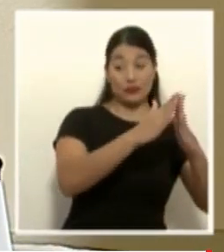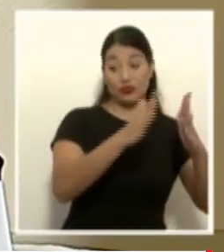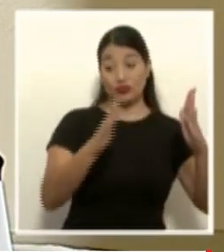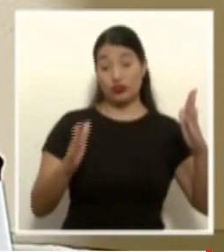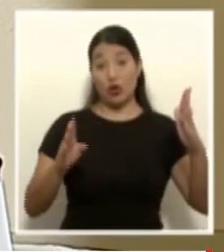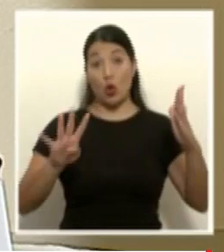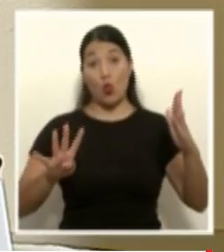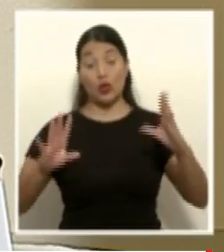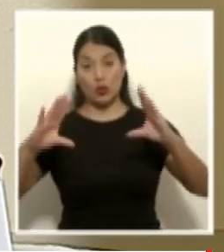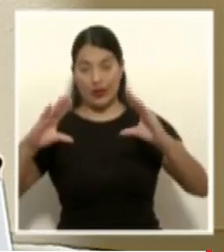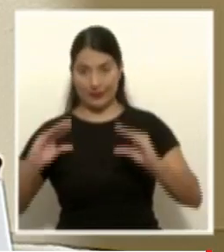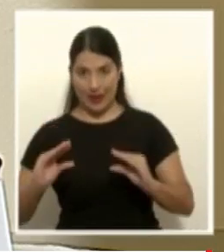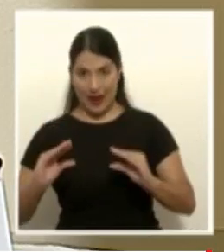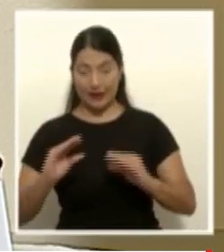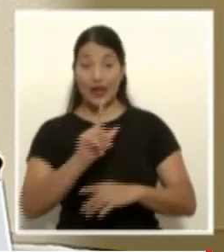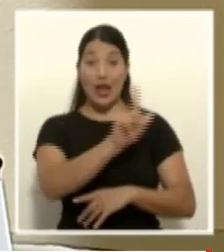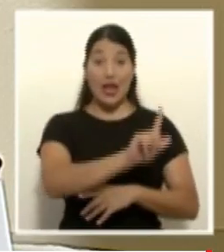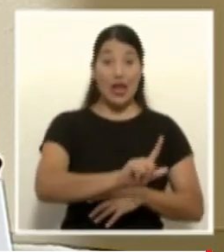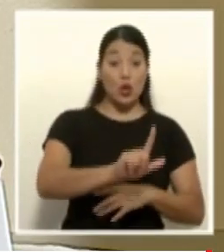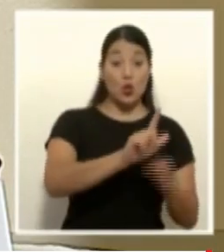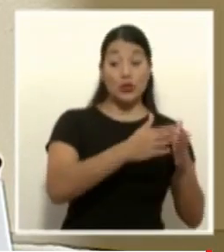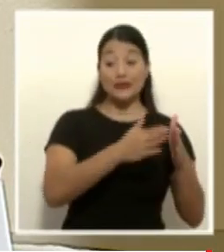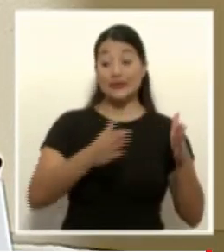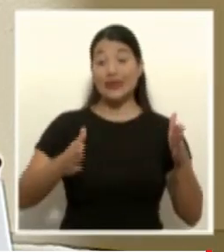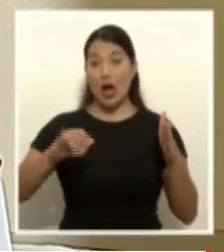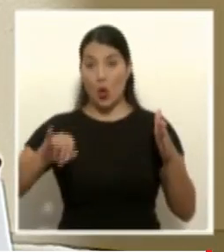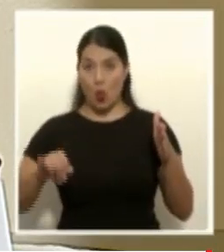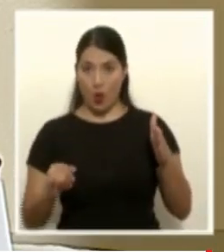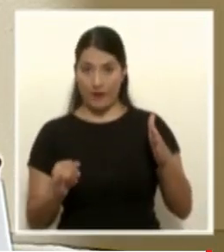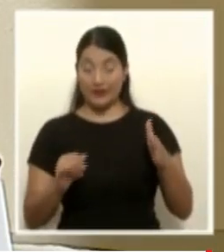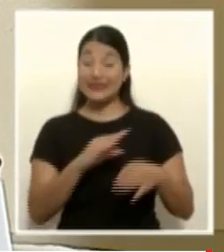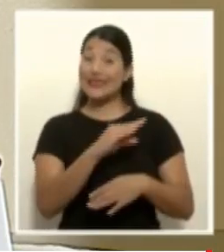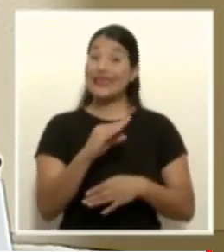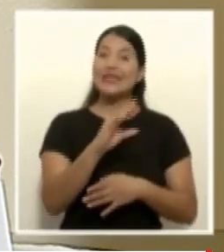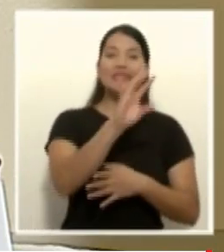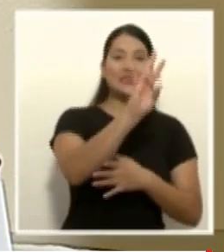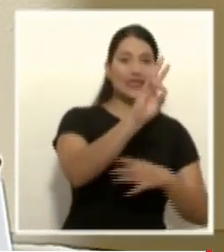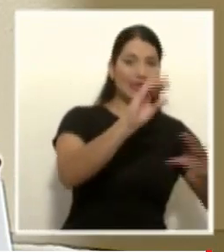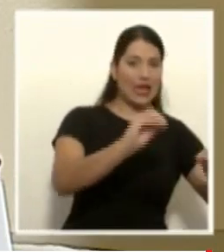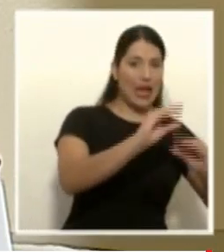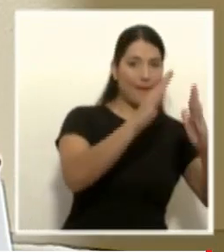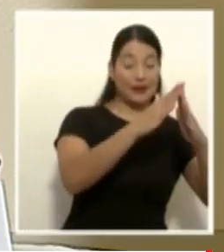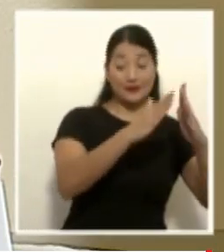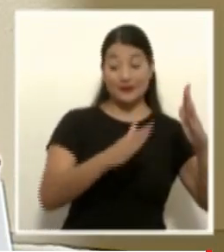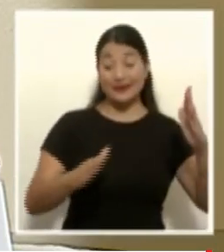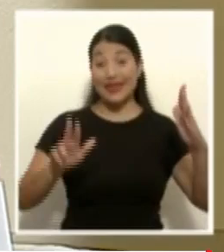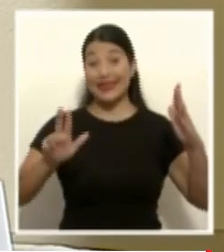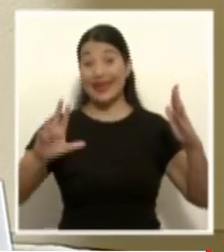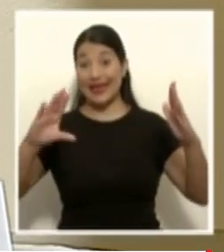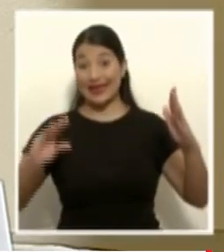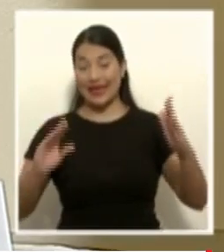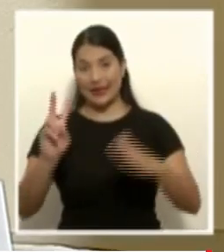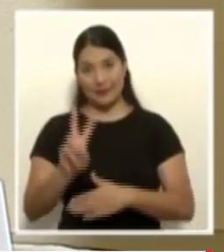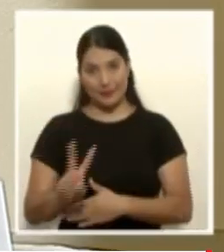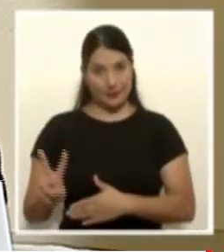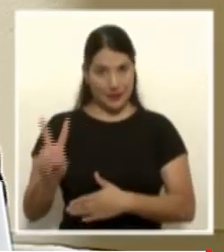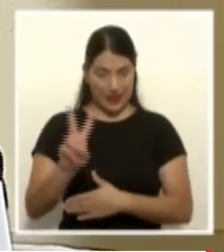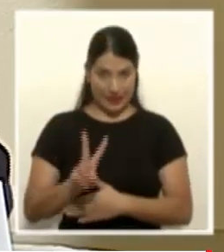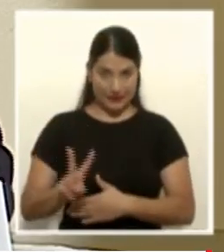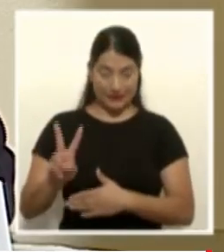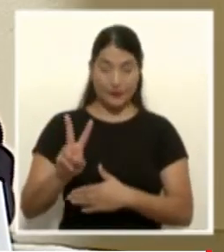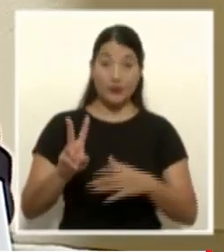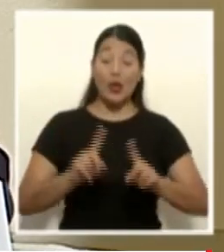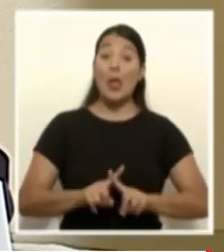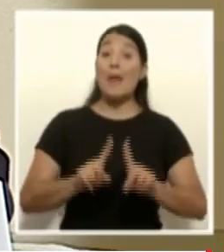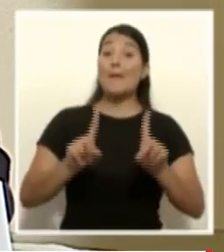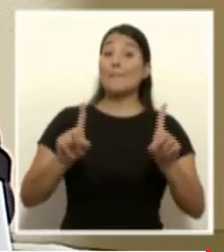hasta las 4 de la tarde, de lunes a jueves, y de 7 de la mañana hasta las 3 de la tarde los viernes. Pero hay